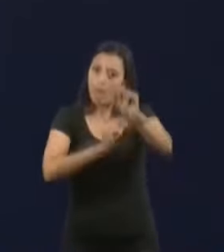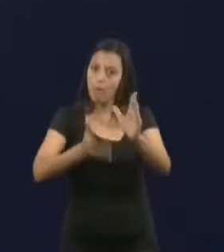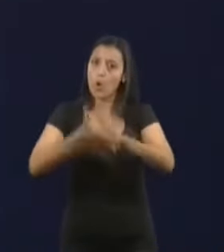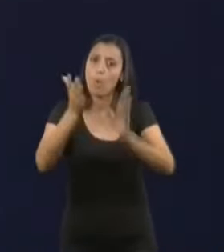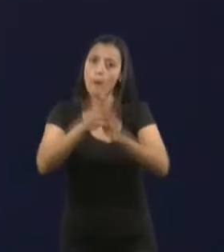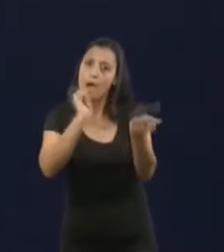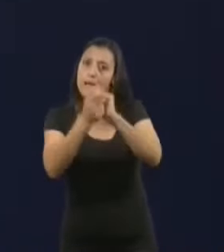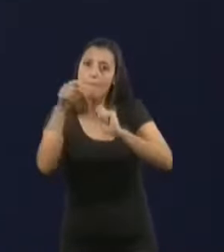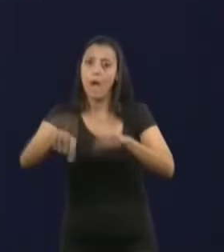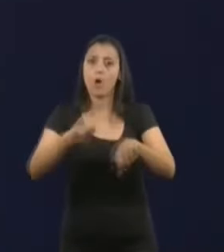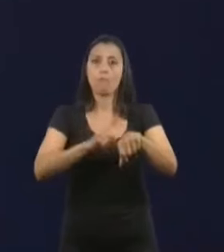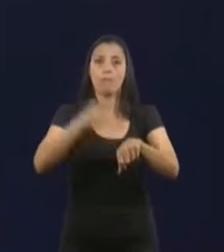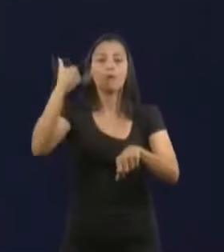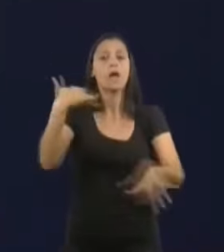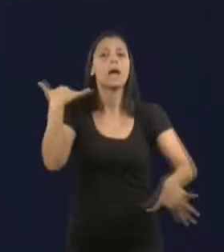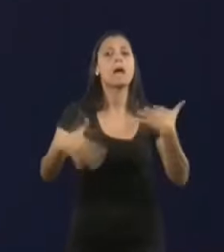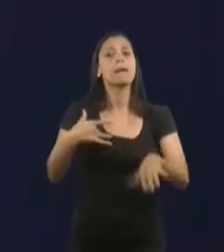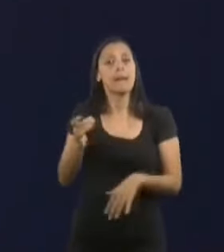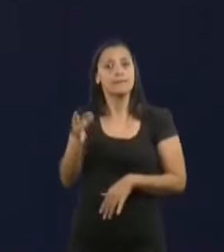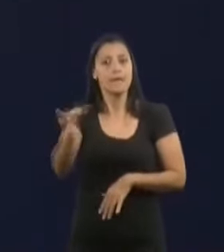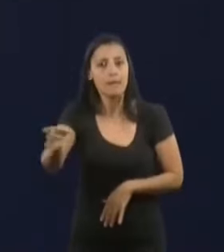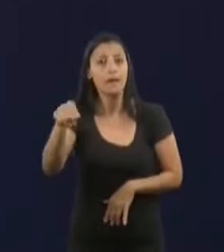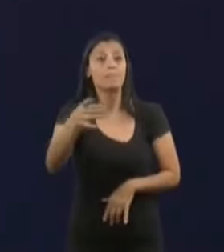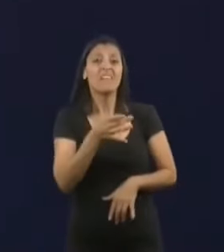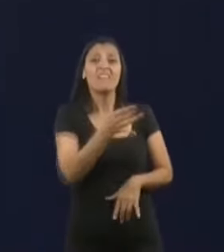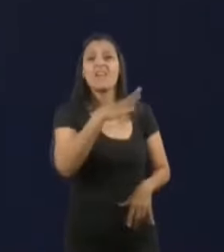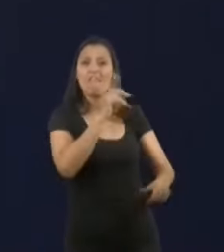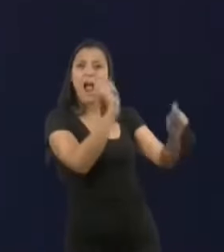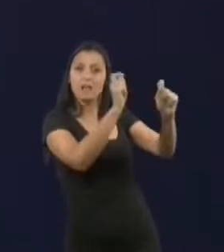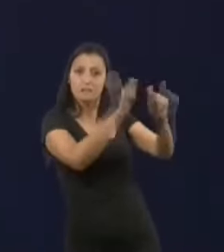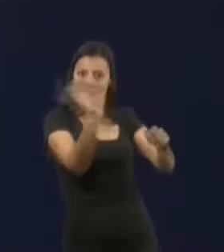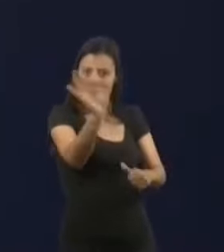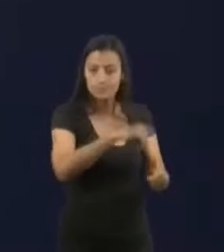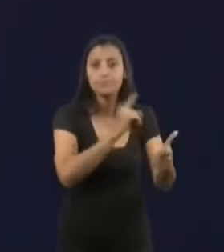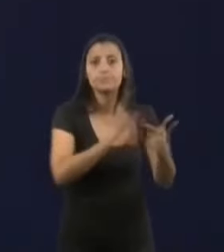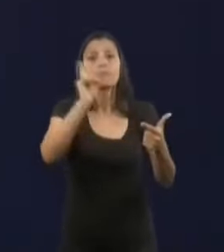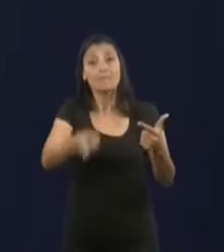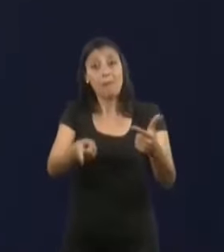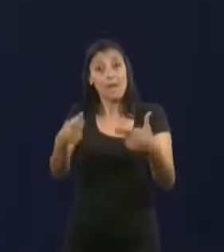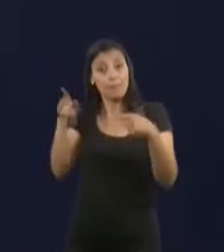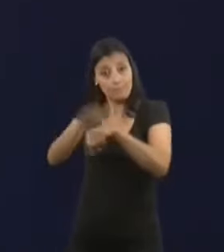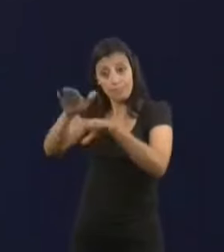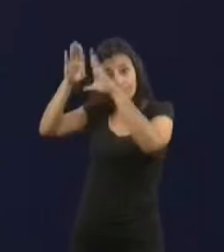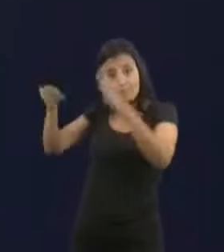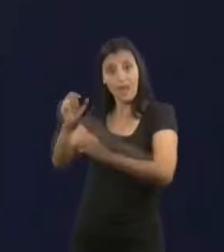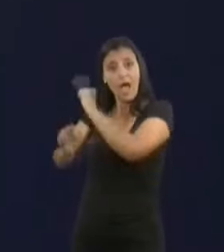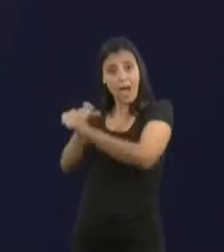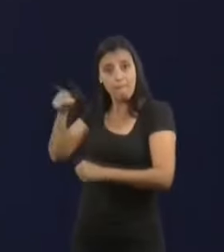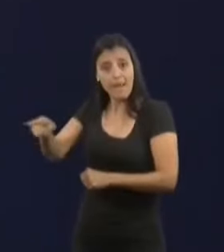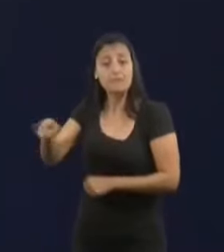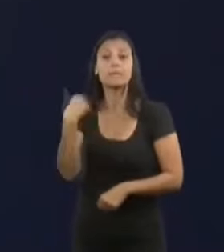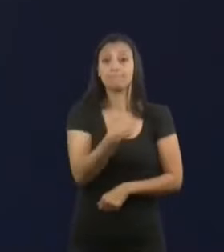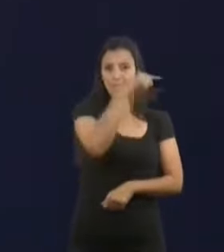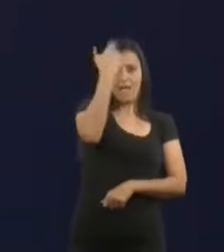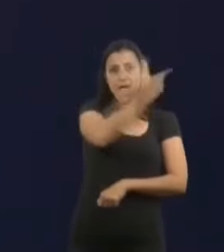la de la emergencia ferroviaria los trenes estaban sin mantenimiento pero a través de esta empresa el estado